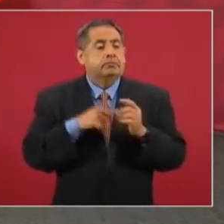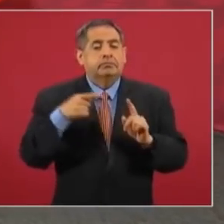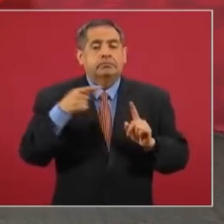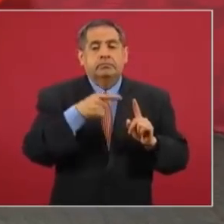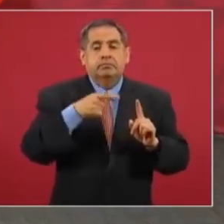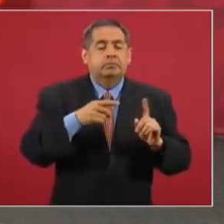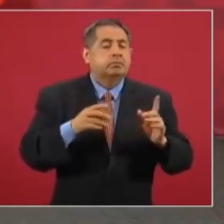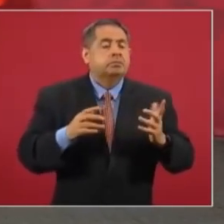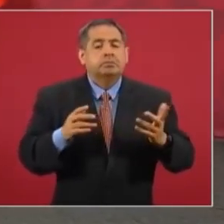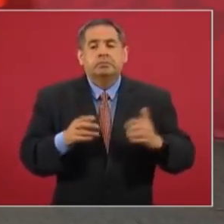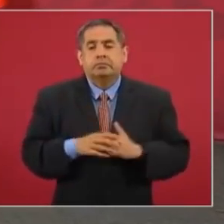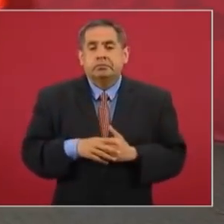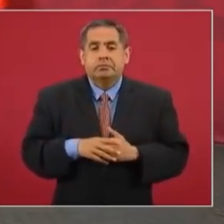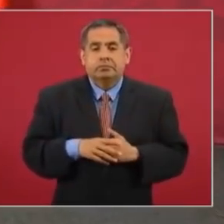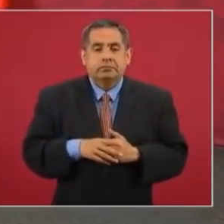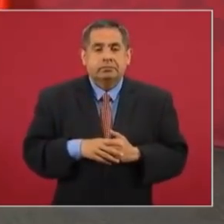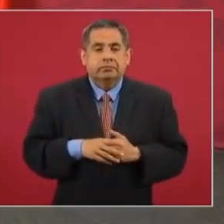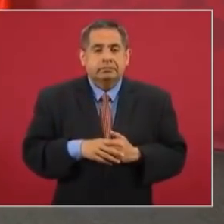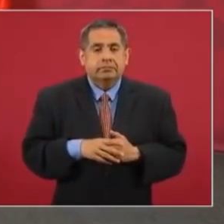del